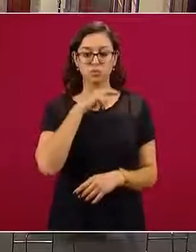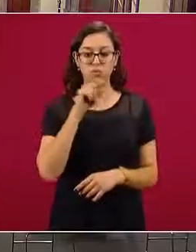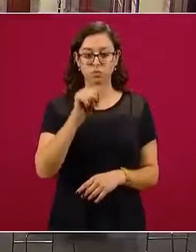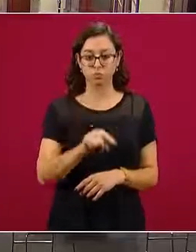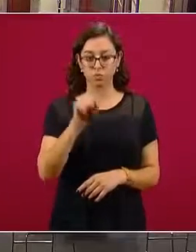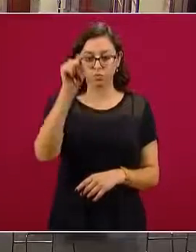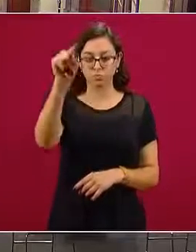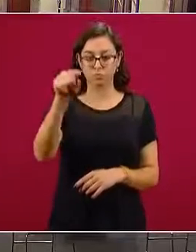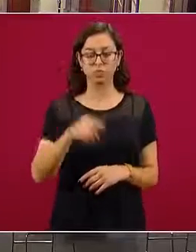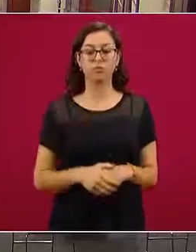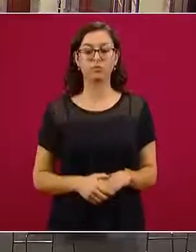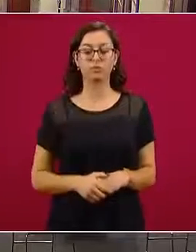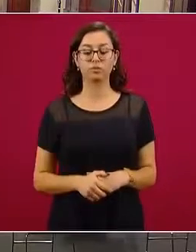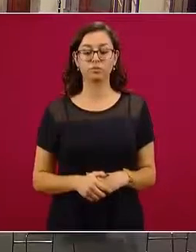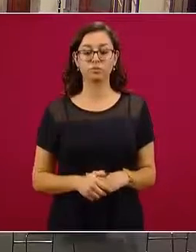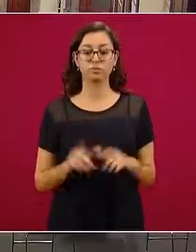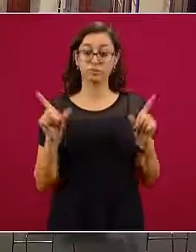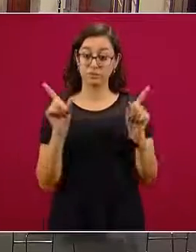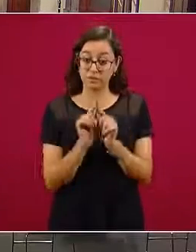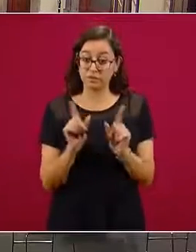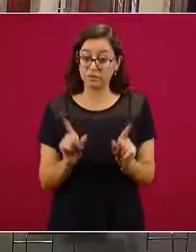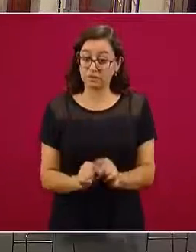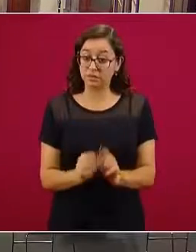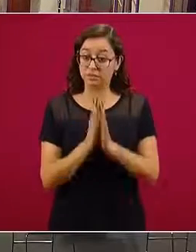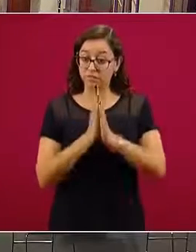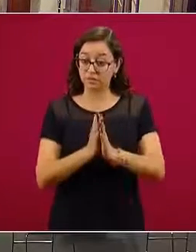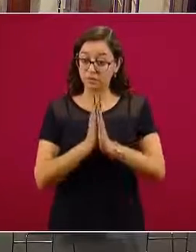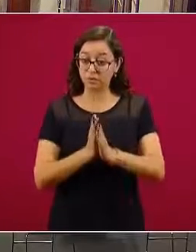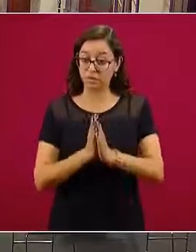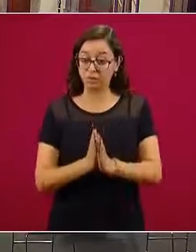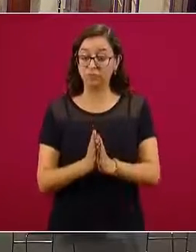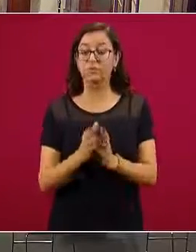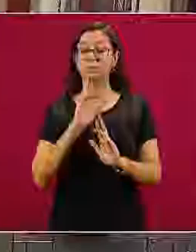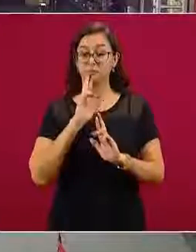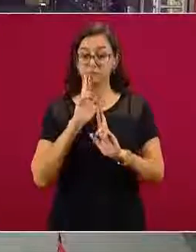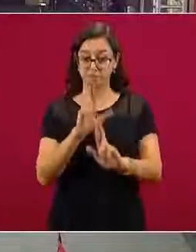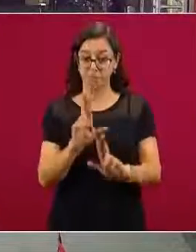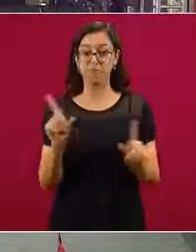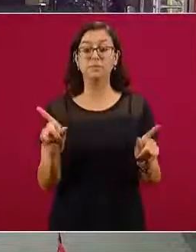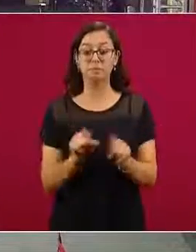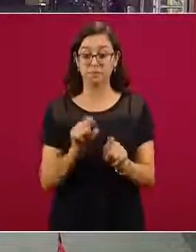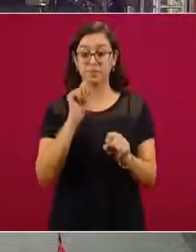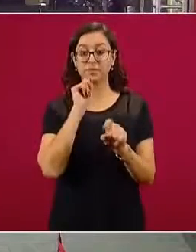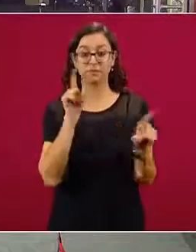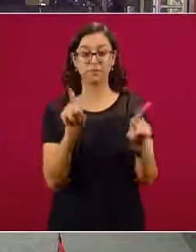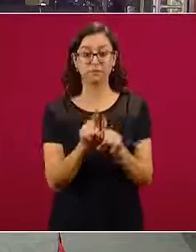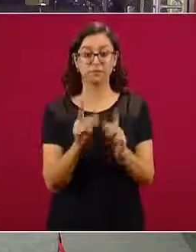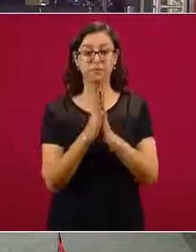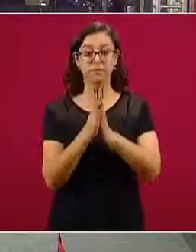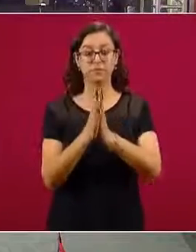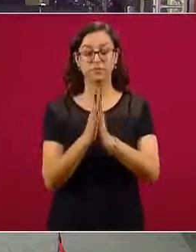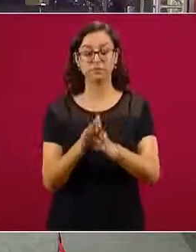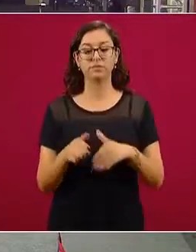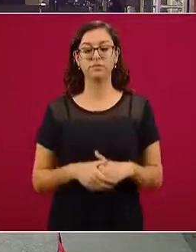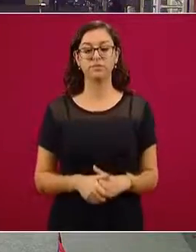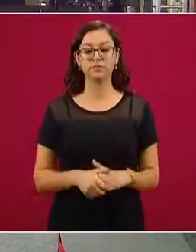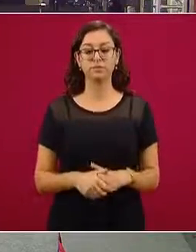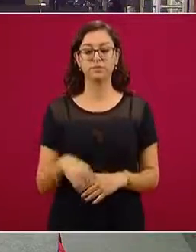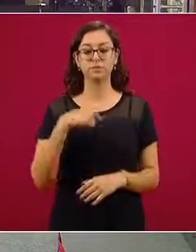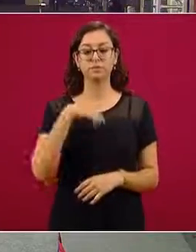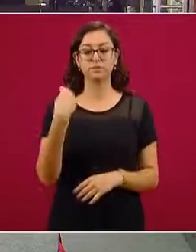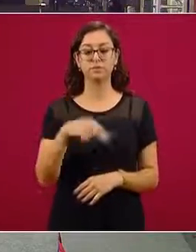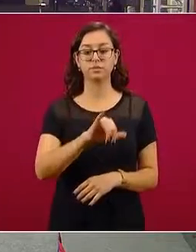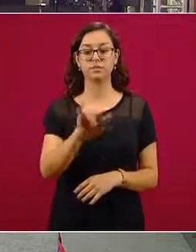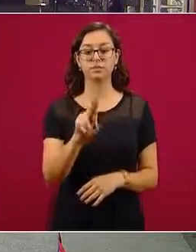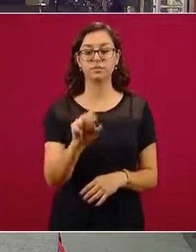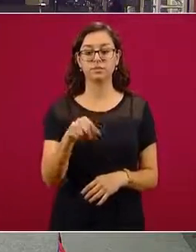atrás. Si me ayudan siendo breves en la formulación de la pregunta y contestamos también breves. Gracias. Juan Carlos Machorro,